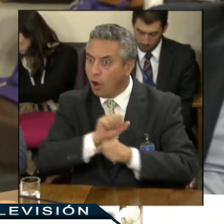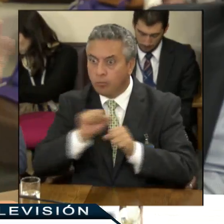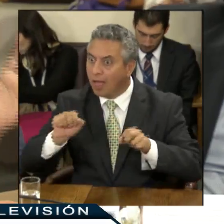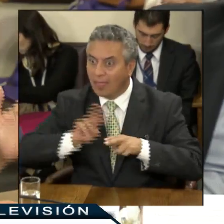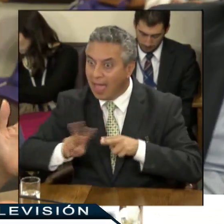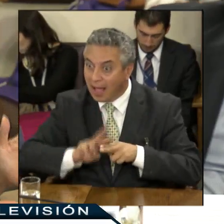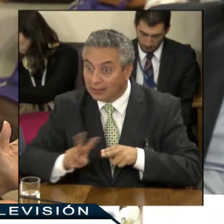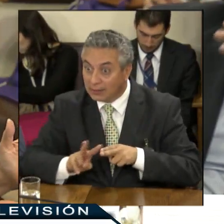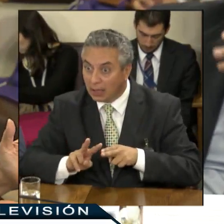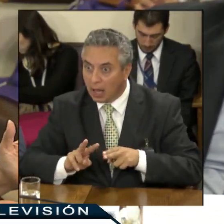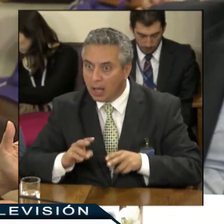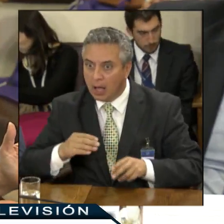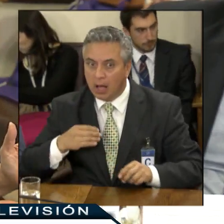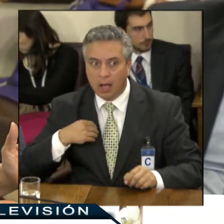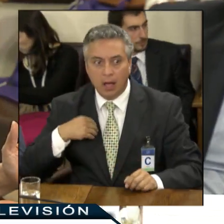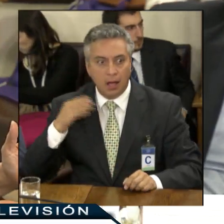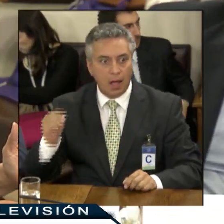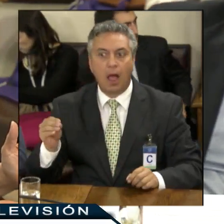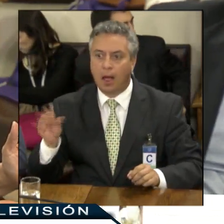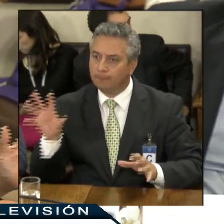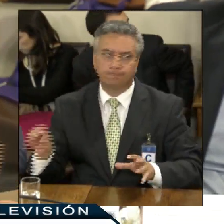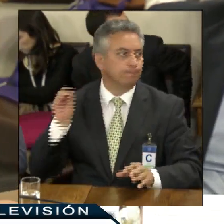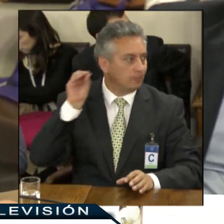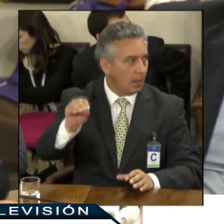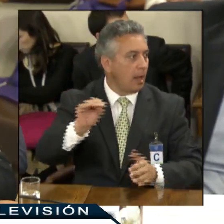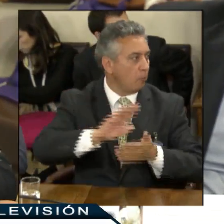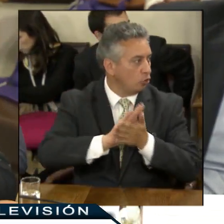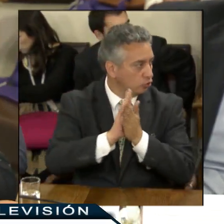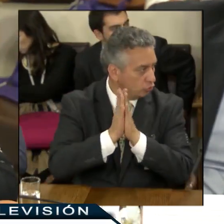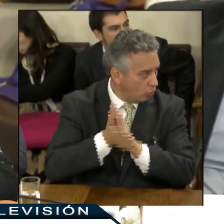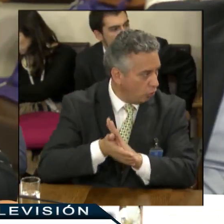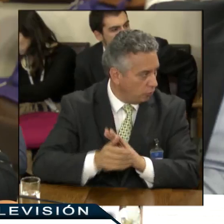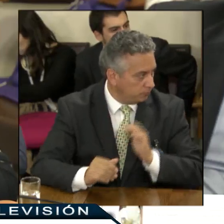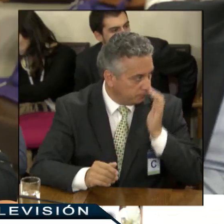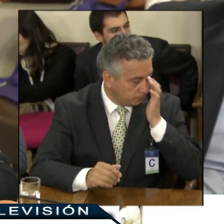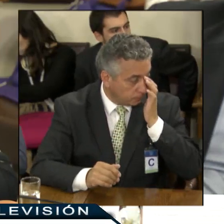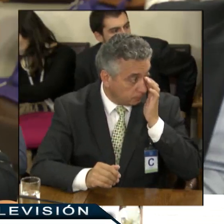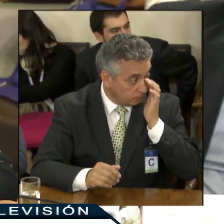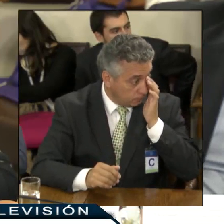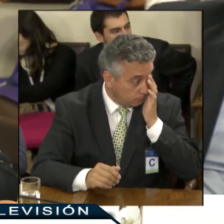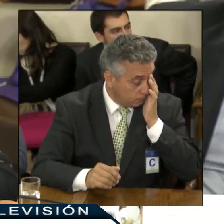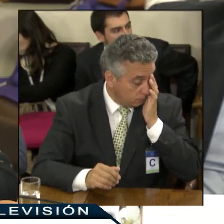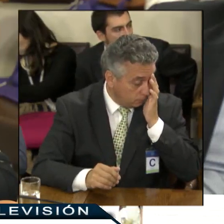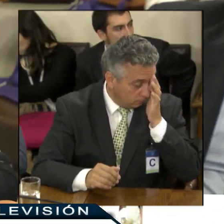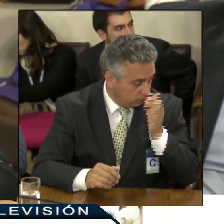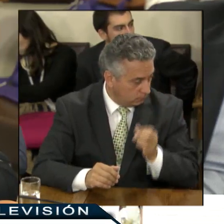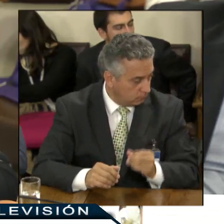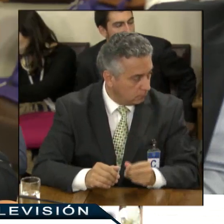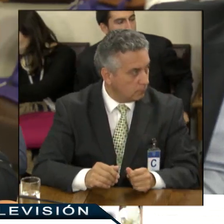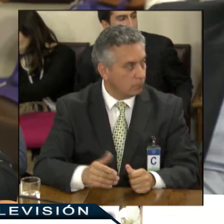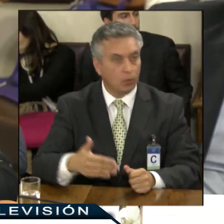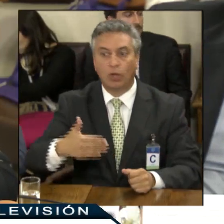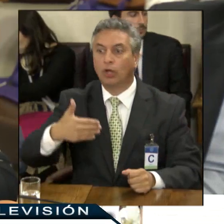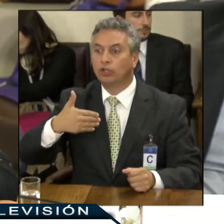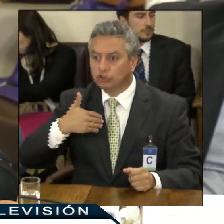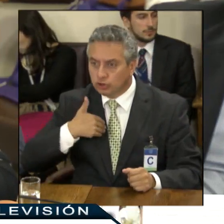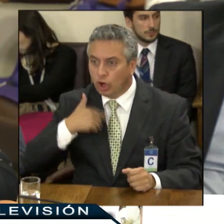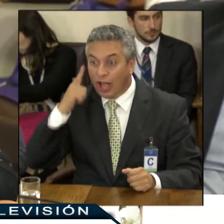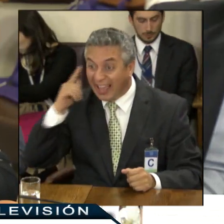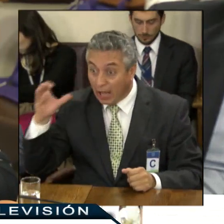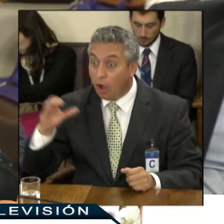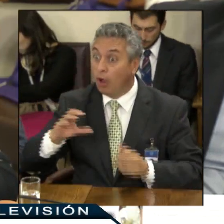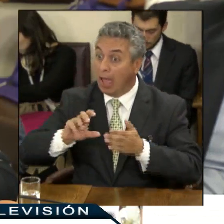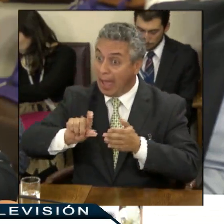integramos integramos integramos todo Ah ahora yo creo que canales